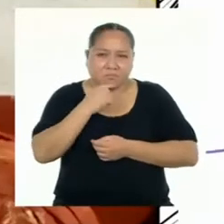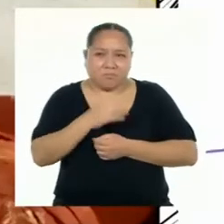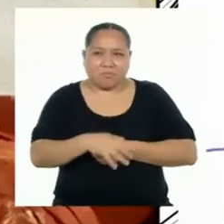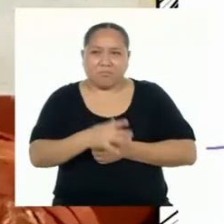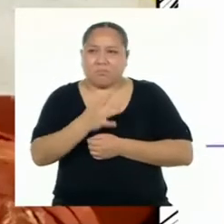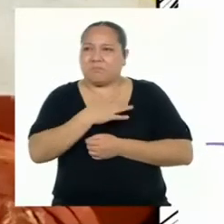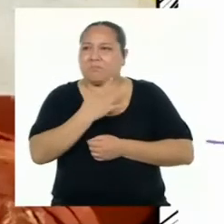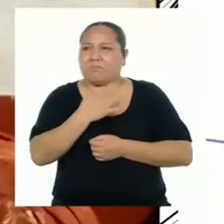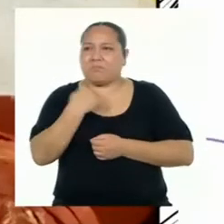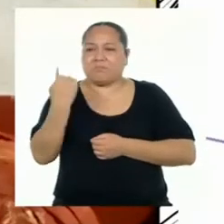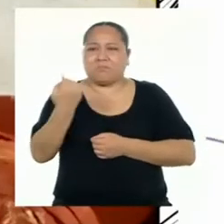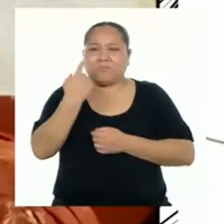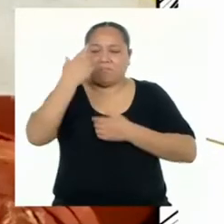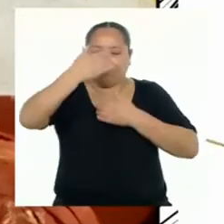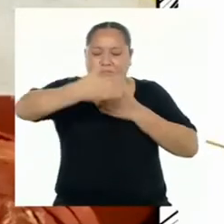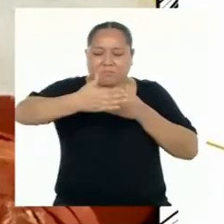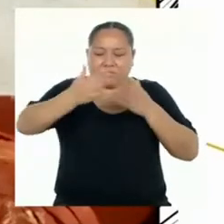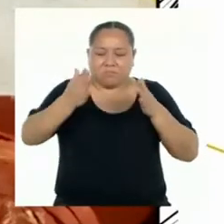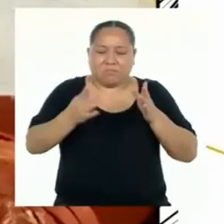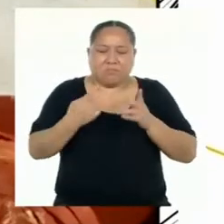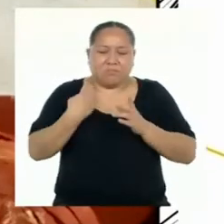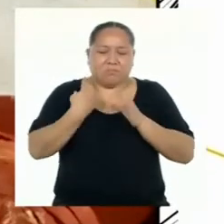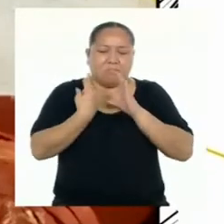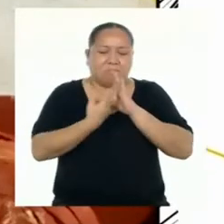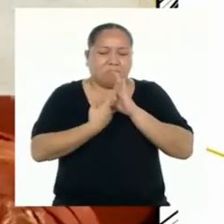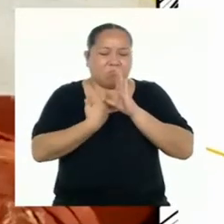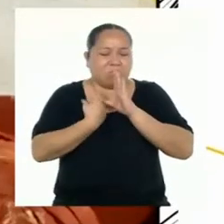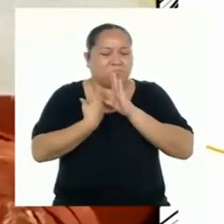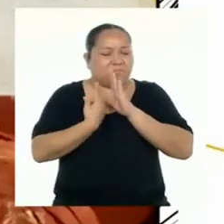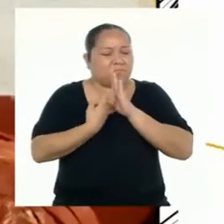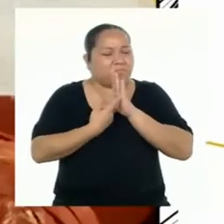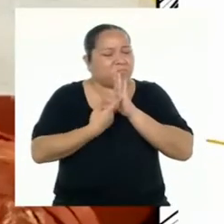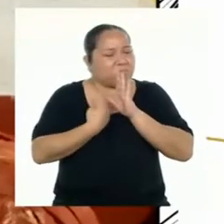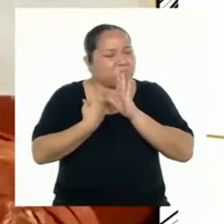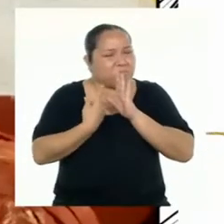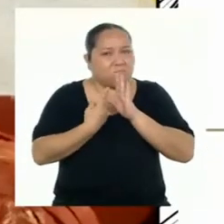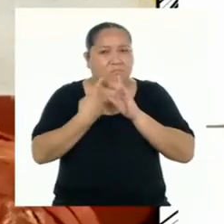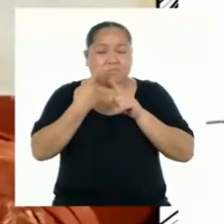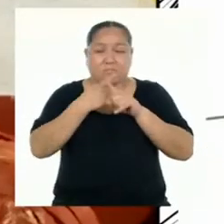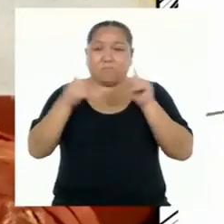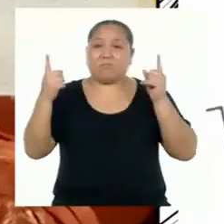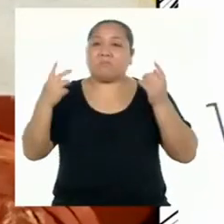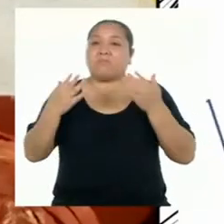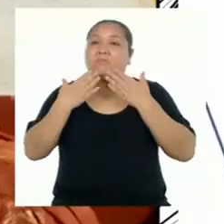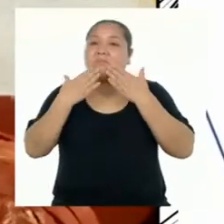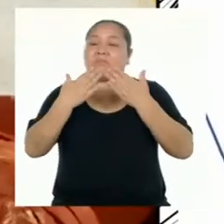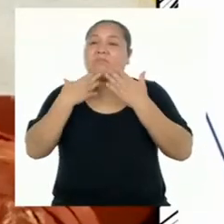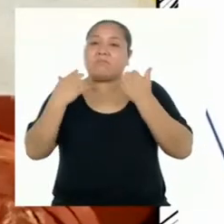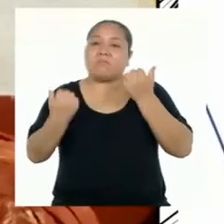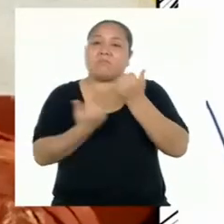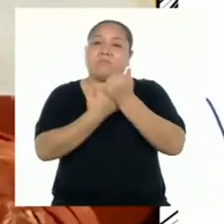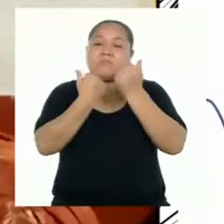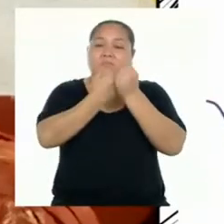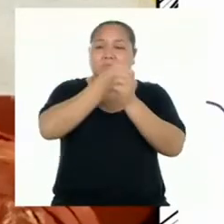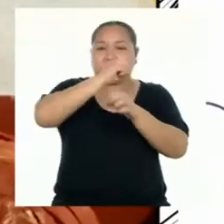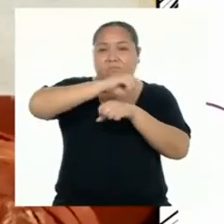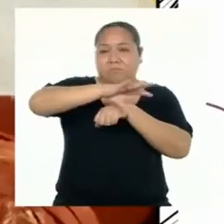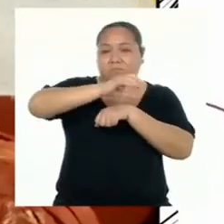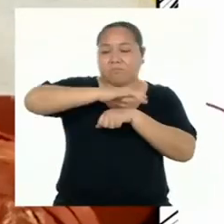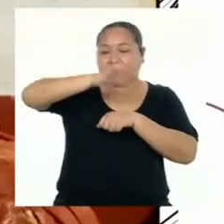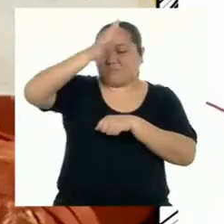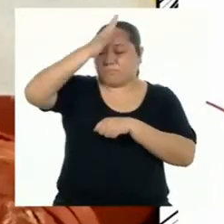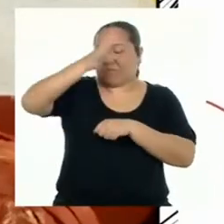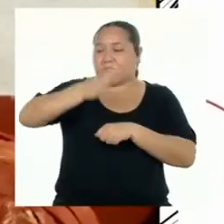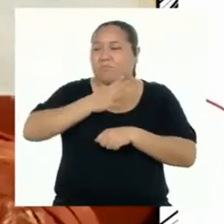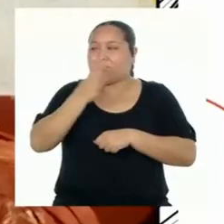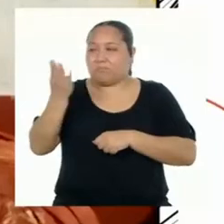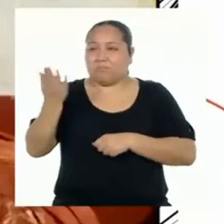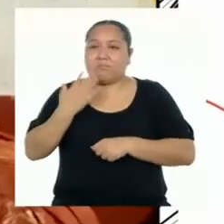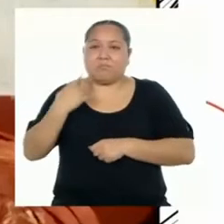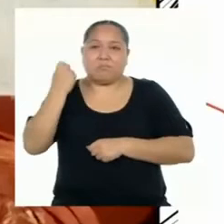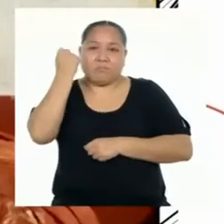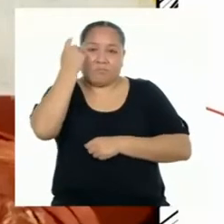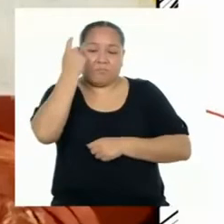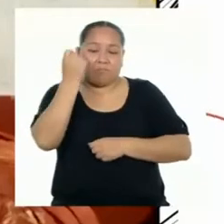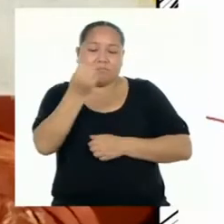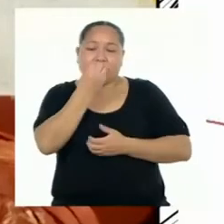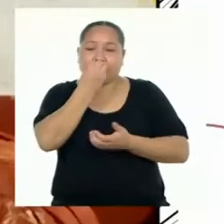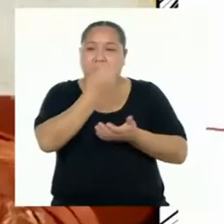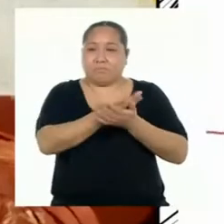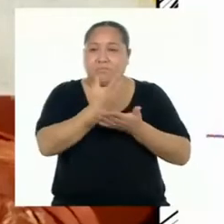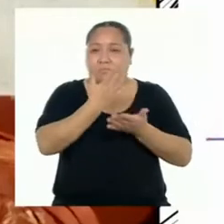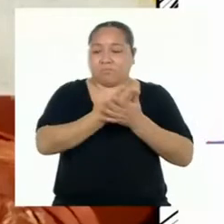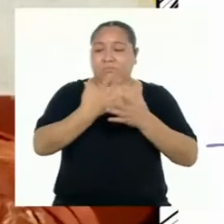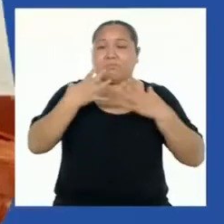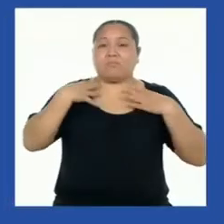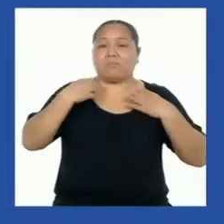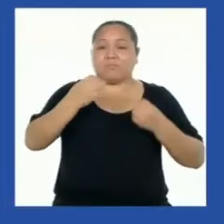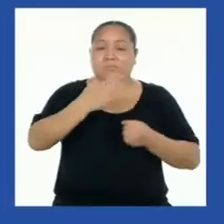solo entre 4 paredes. Pero gracias al apoyo y consejos de mis padres, comprendí que era por el bien de mi salud y